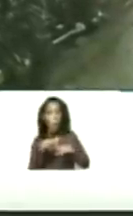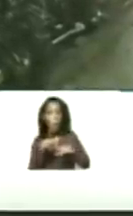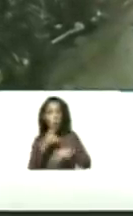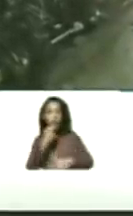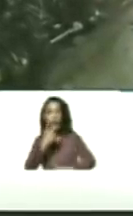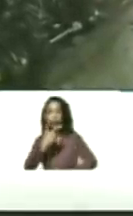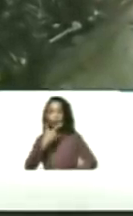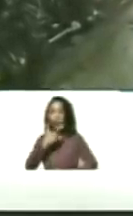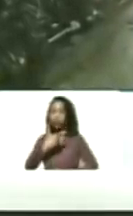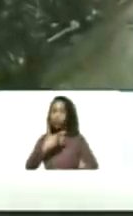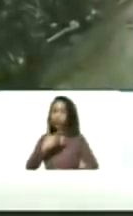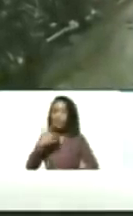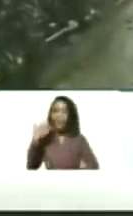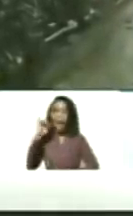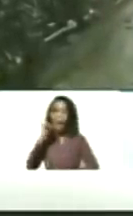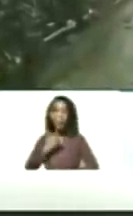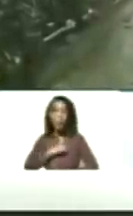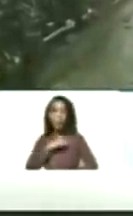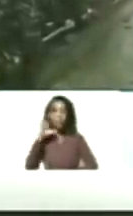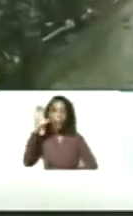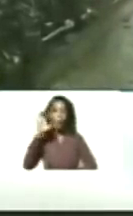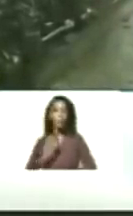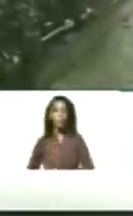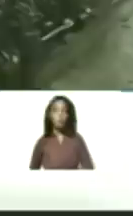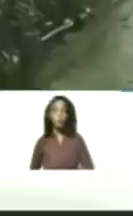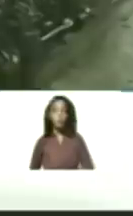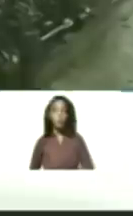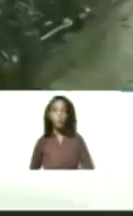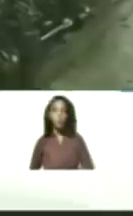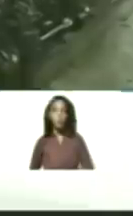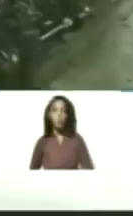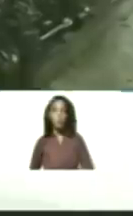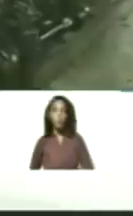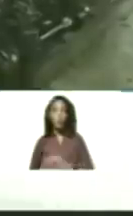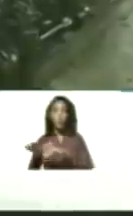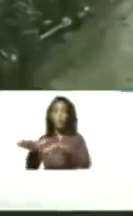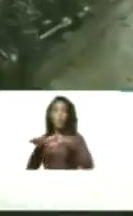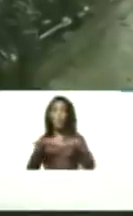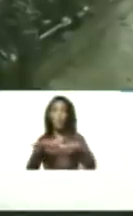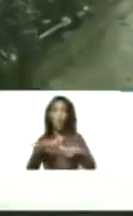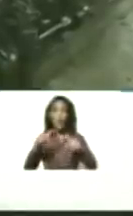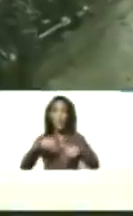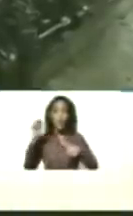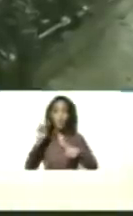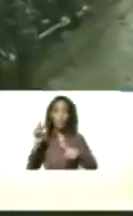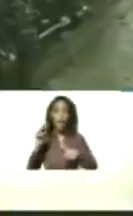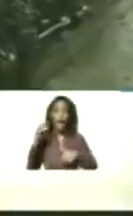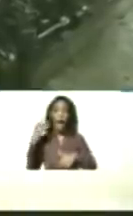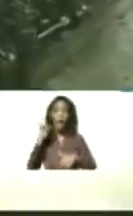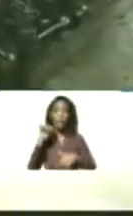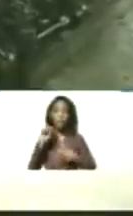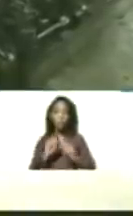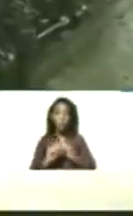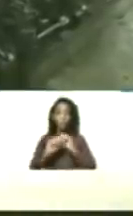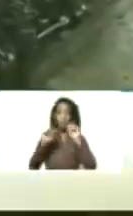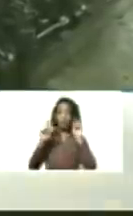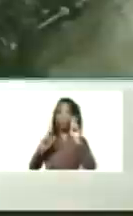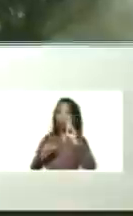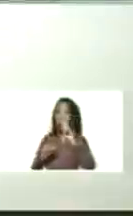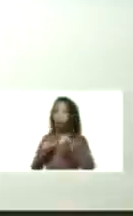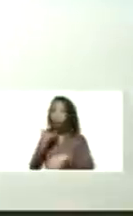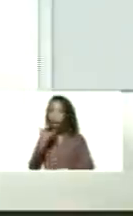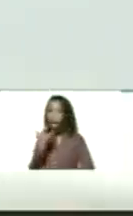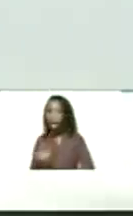está nuestra patria, de lo bello que es Venezuela, quedan abismados.